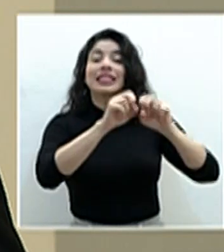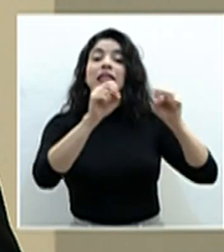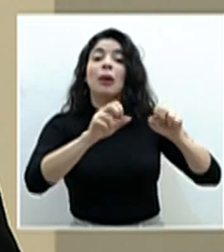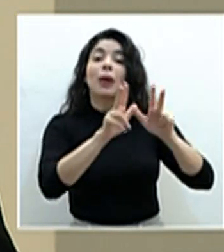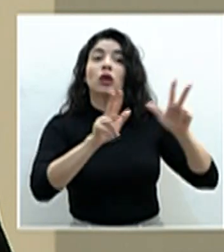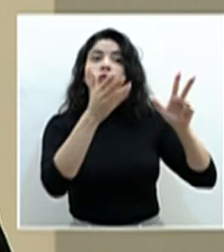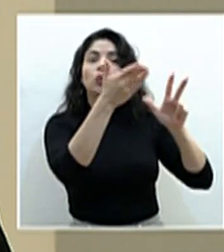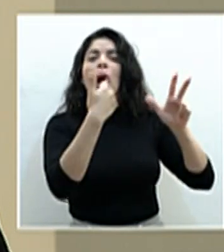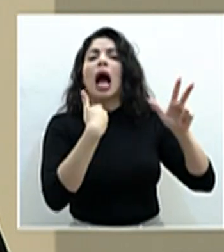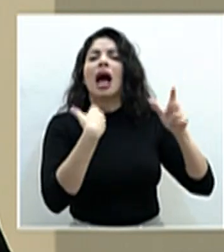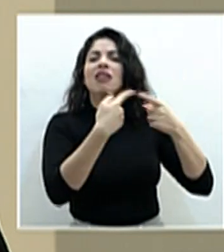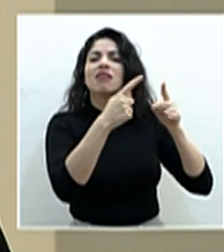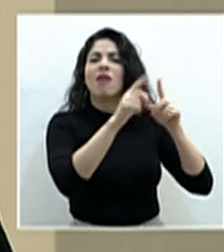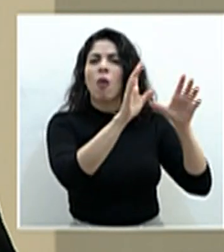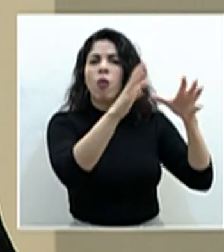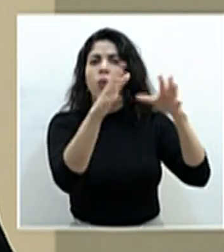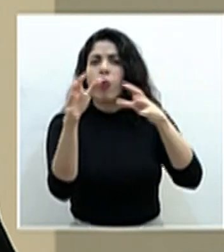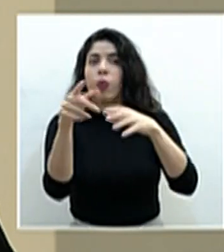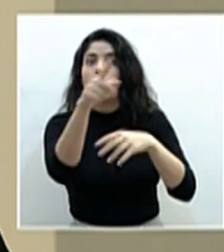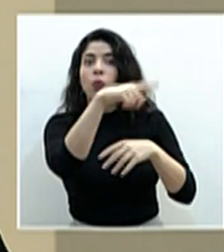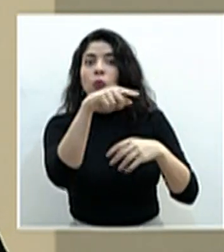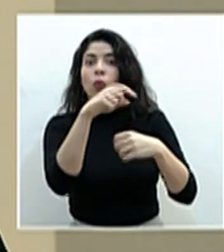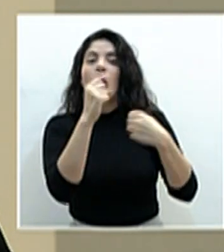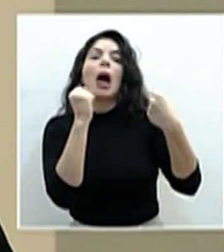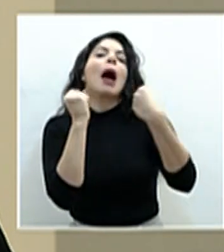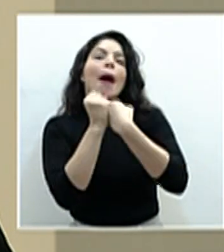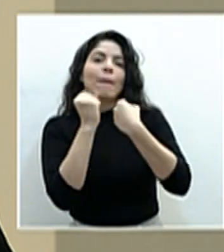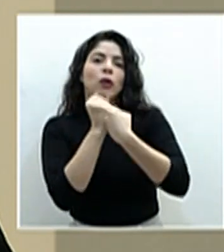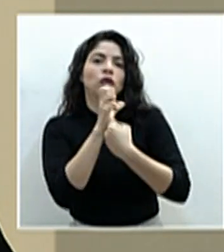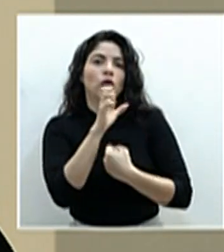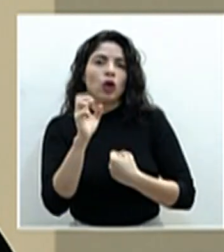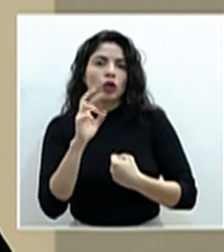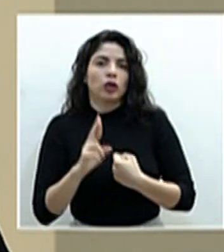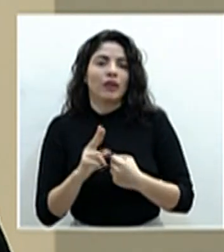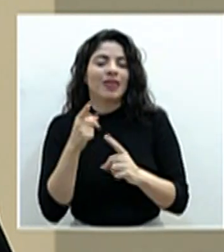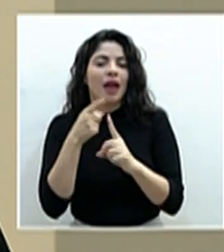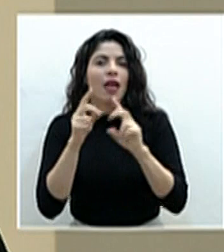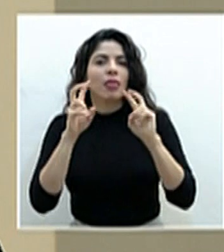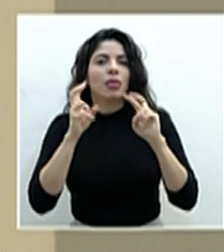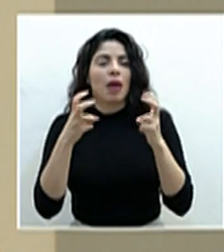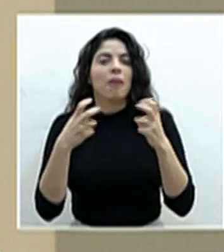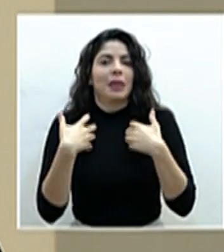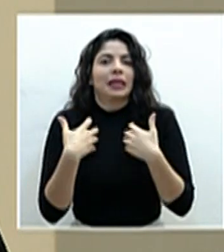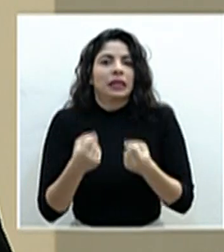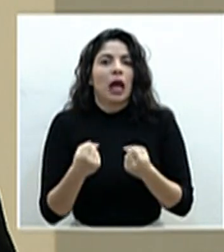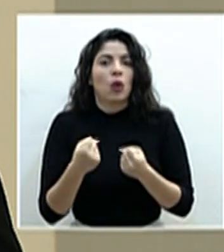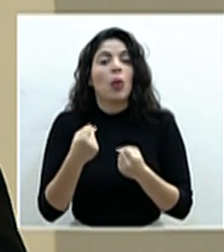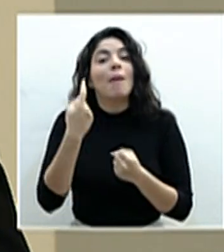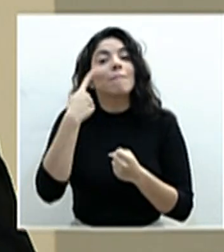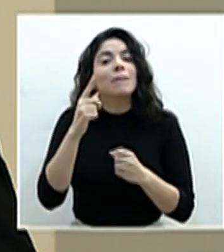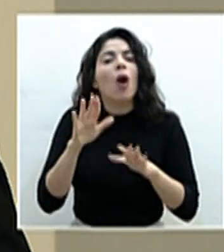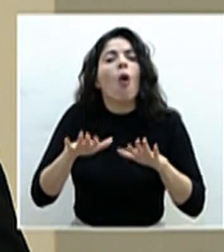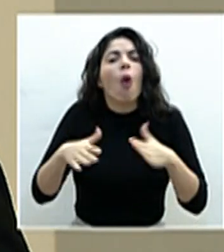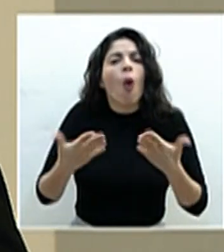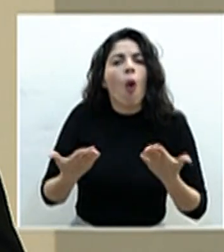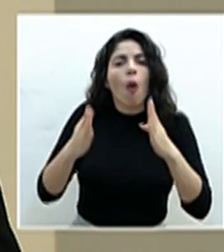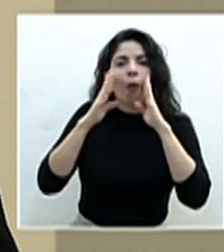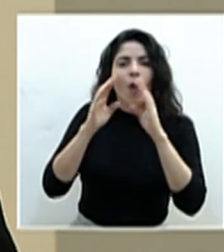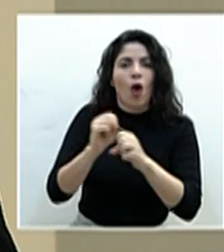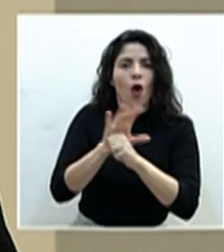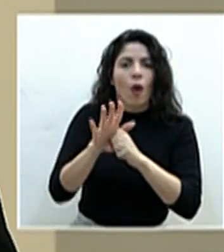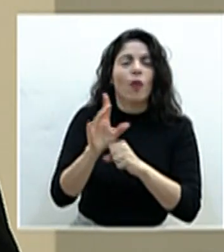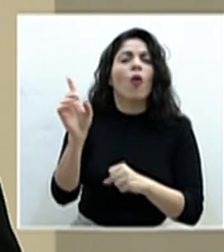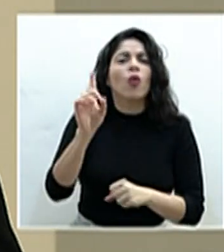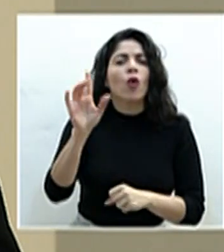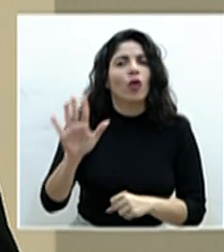Unidas, Costa Rica contará con apoyo sanitario para la atención del COVID-19 en la